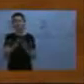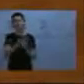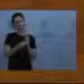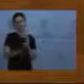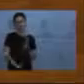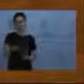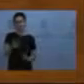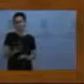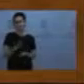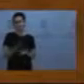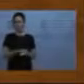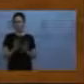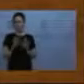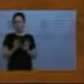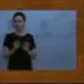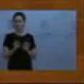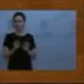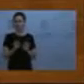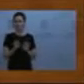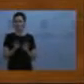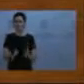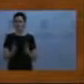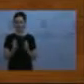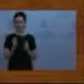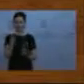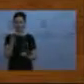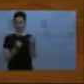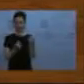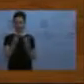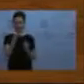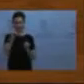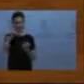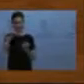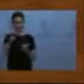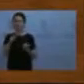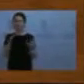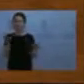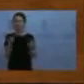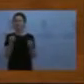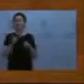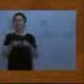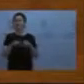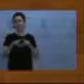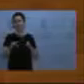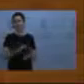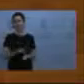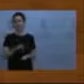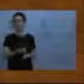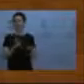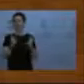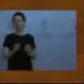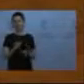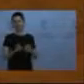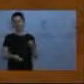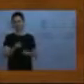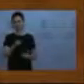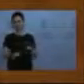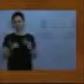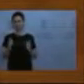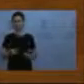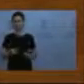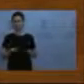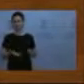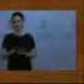para la recepción de las aportaciones económicas, logísticas o de cualquier otra ente del Principado de Asturias, siempre que dichas pruebas estén